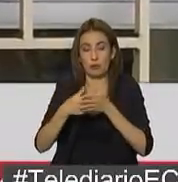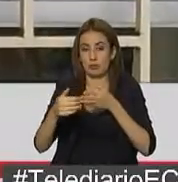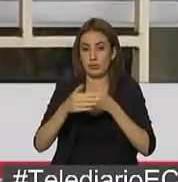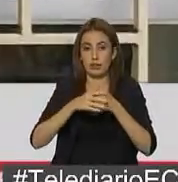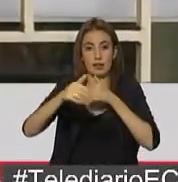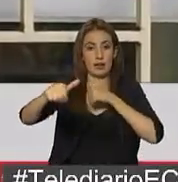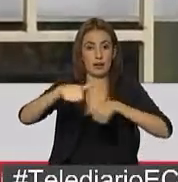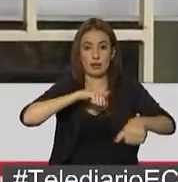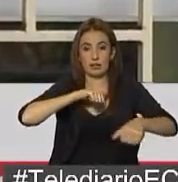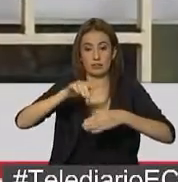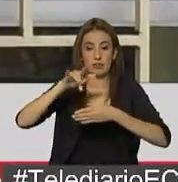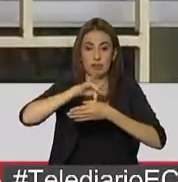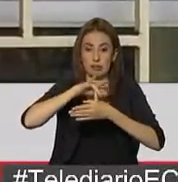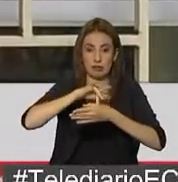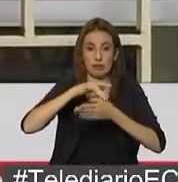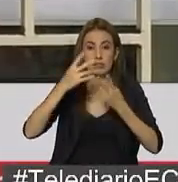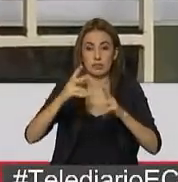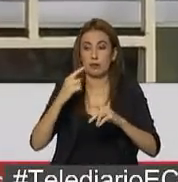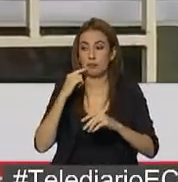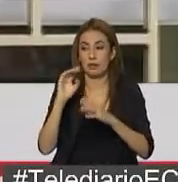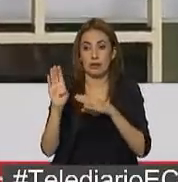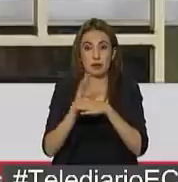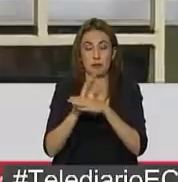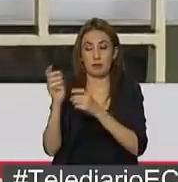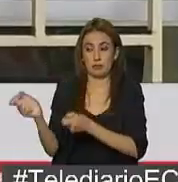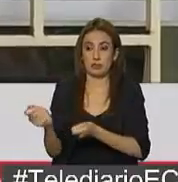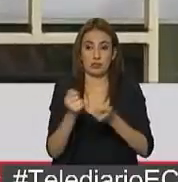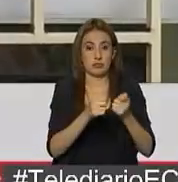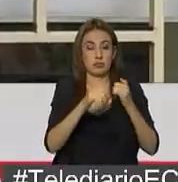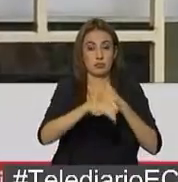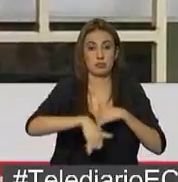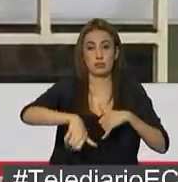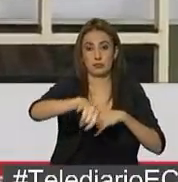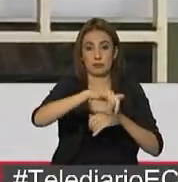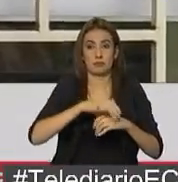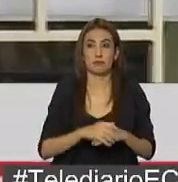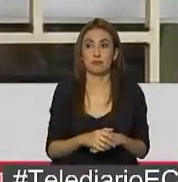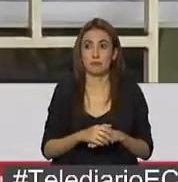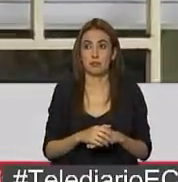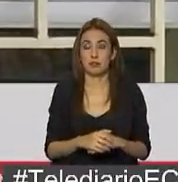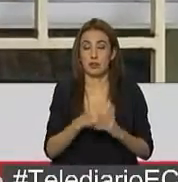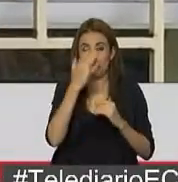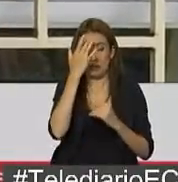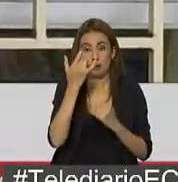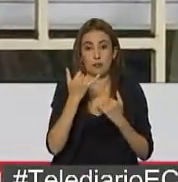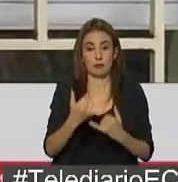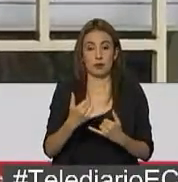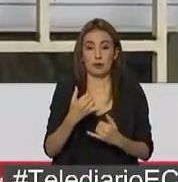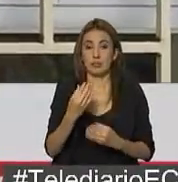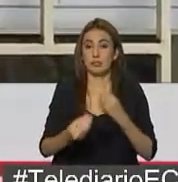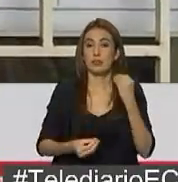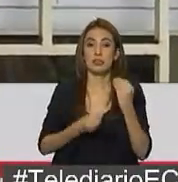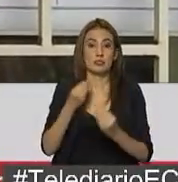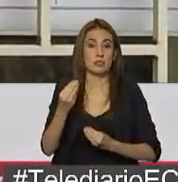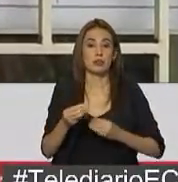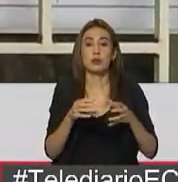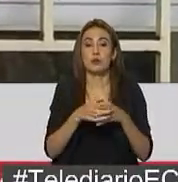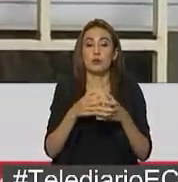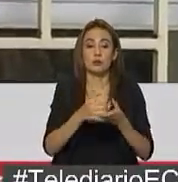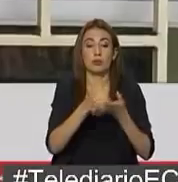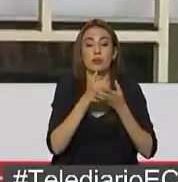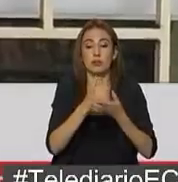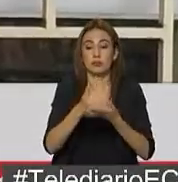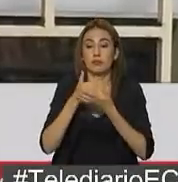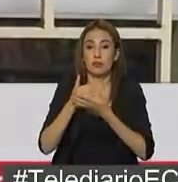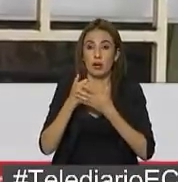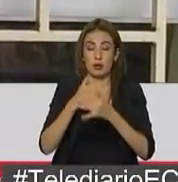comprar pañales, medicamentos, hasta alimentos para nuestros hijos. Porque, verdad, sin esa ayuda, muchos nos viéramos mal